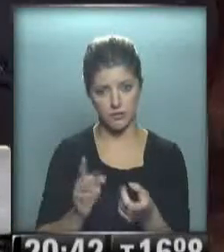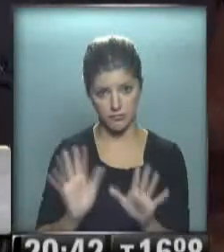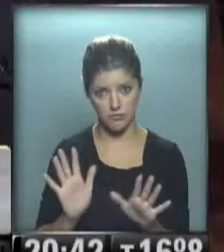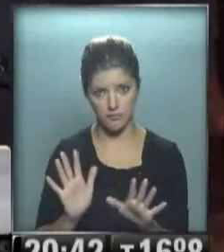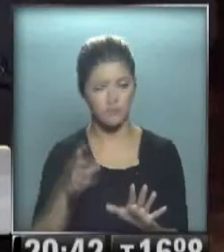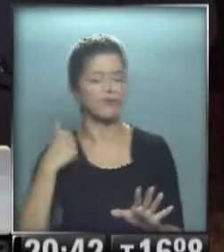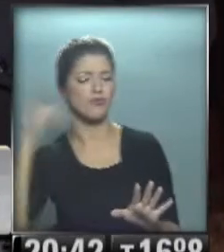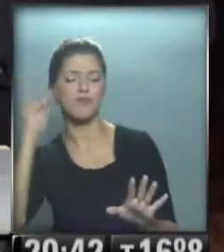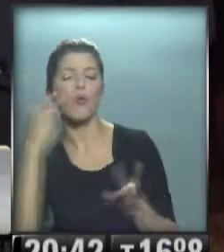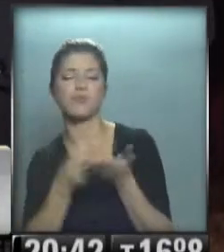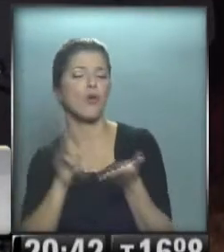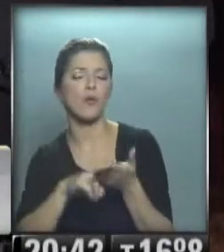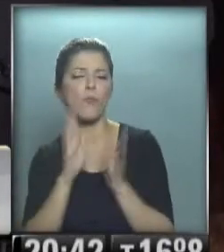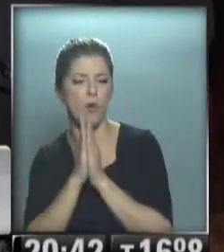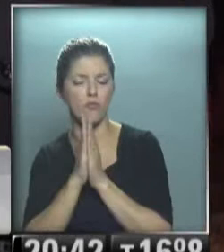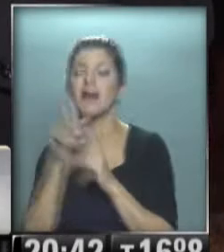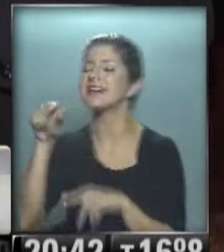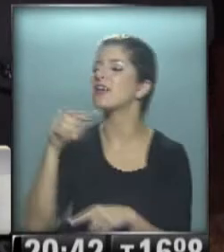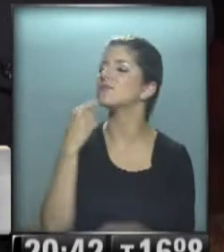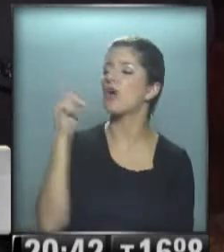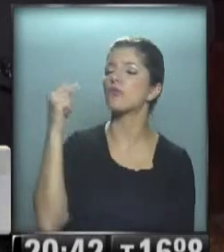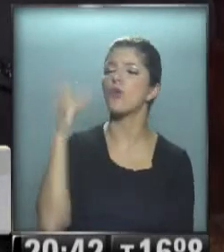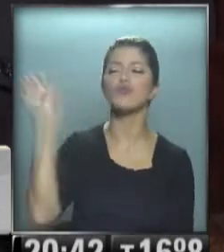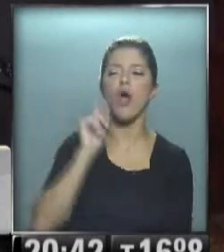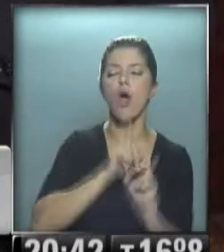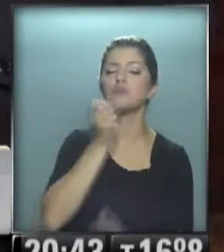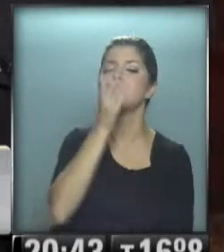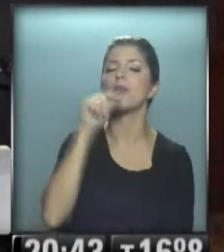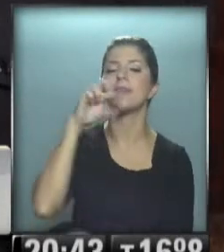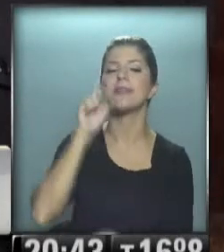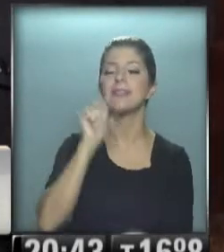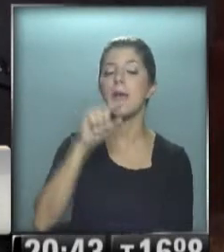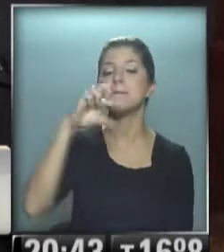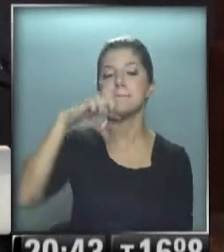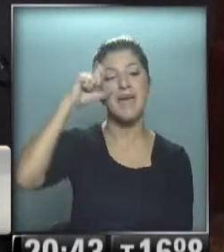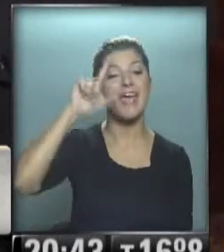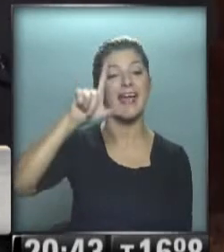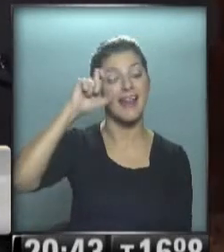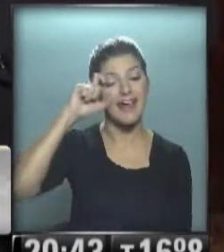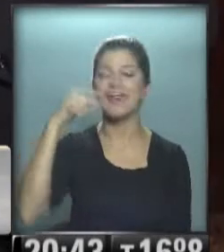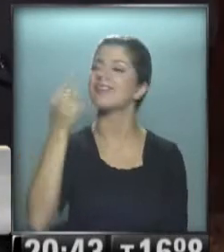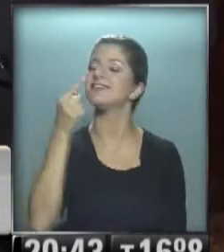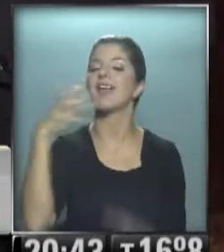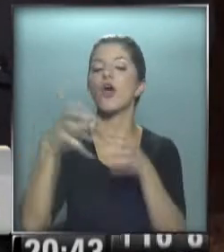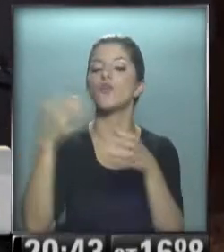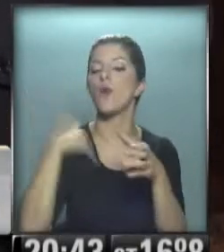No te escuché, repetime. Que se conocieron algunas declaraciones de Pelé respecto de que la Argentina tiene